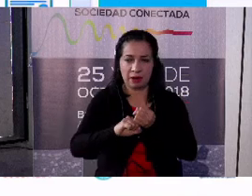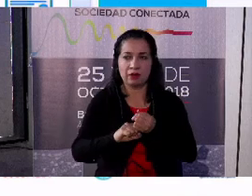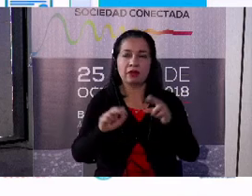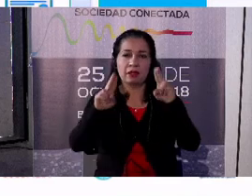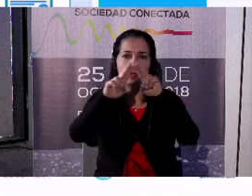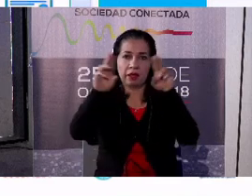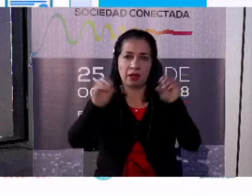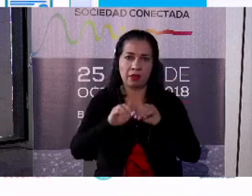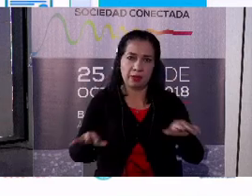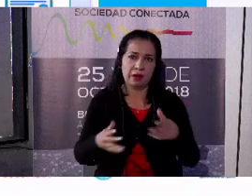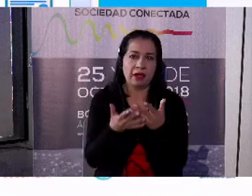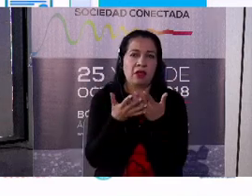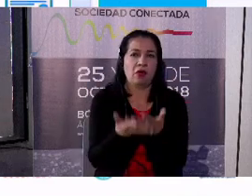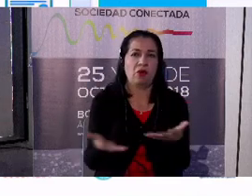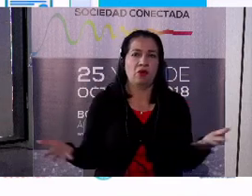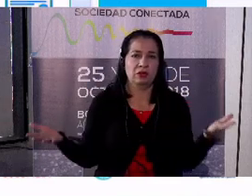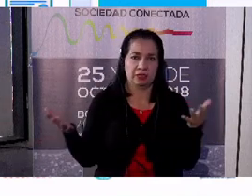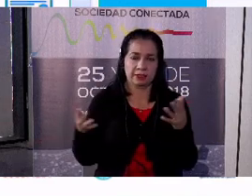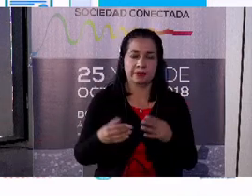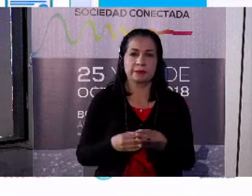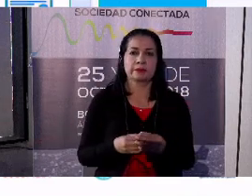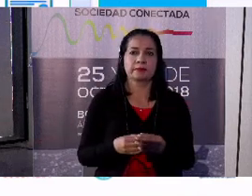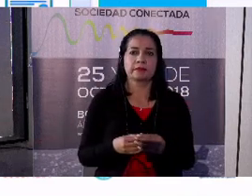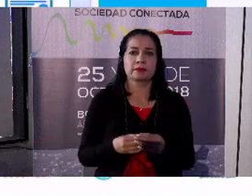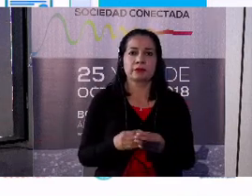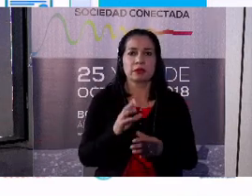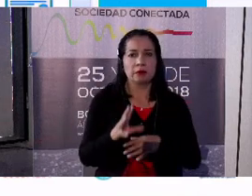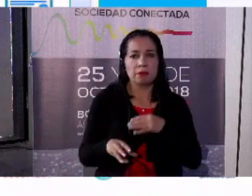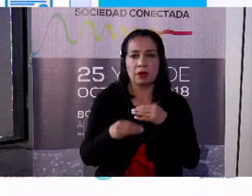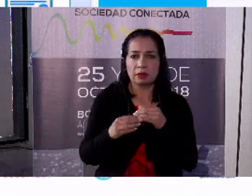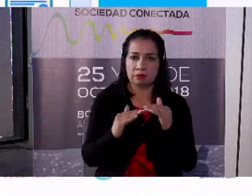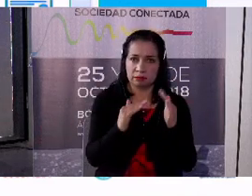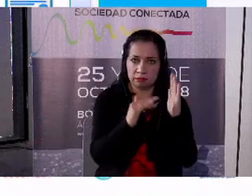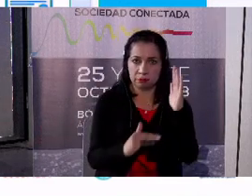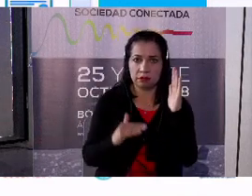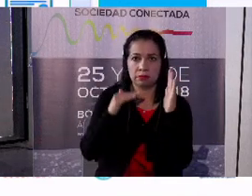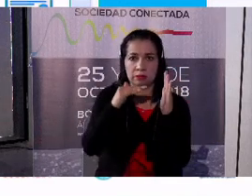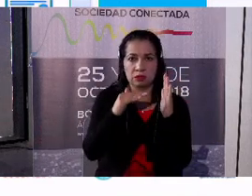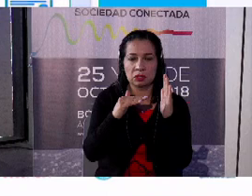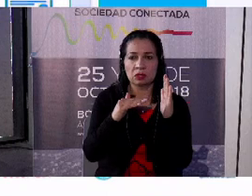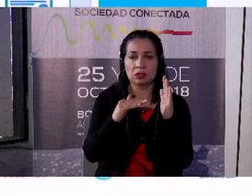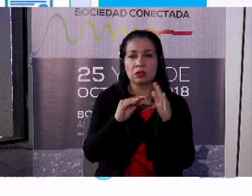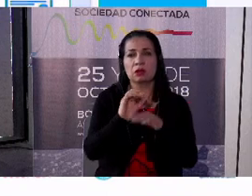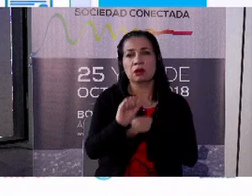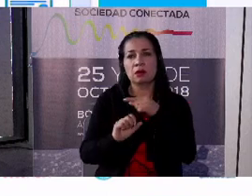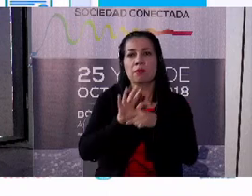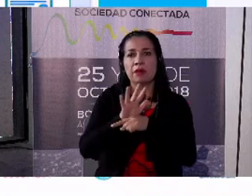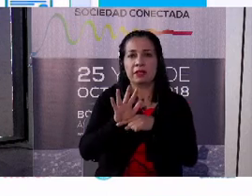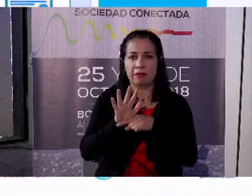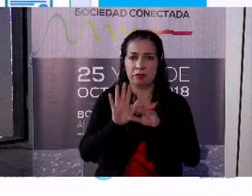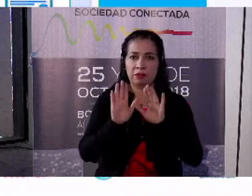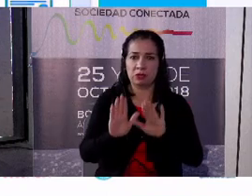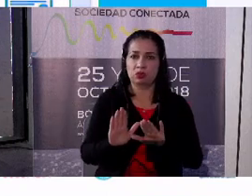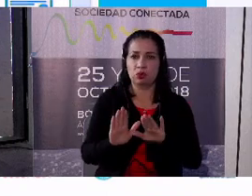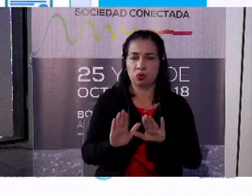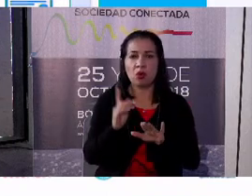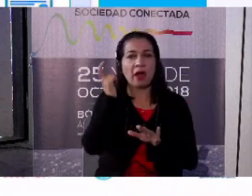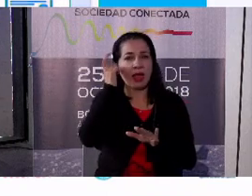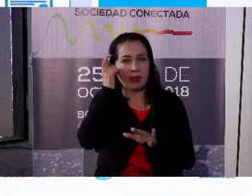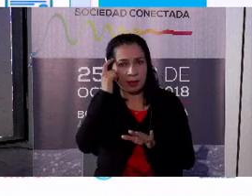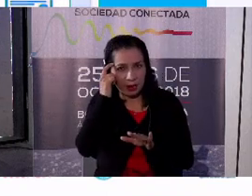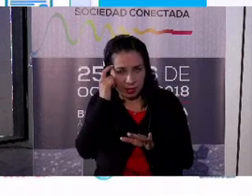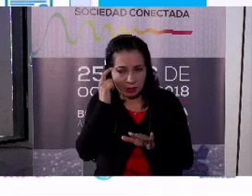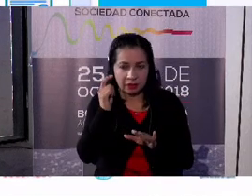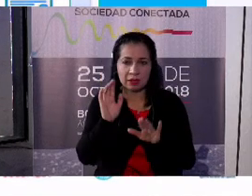cosas y encima de eso tenemos una plataforma inteligente de internet de las cosas que le permite a